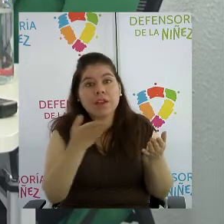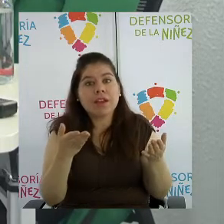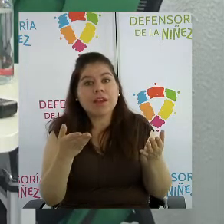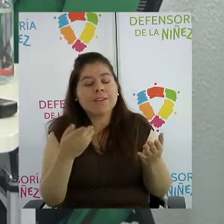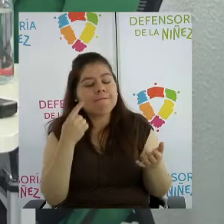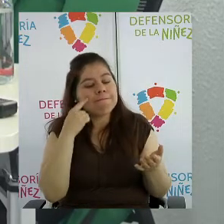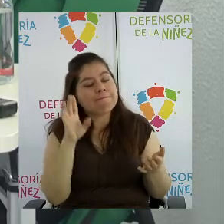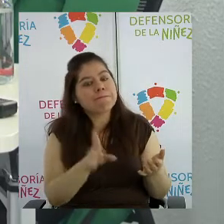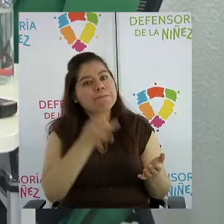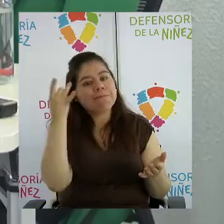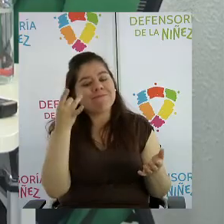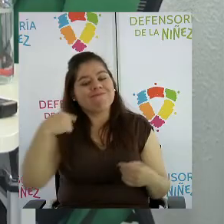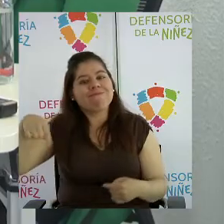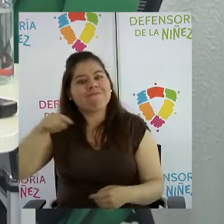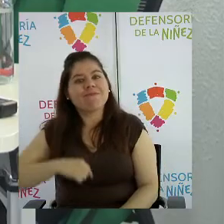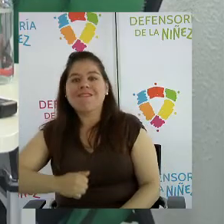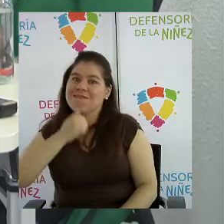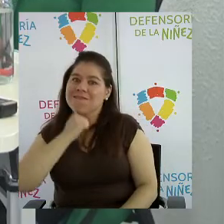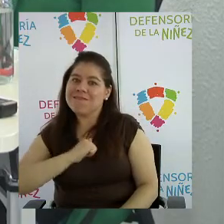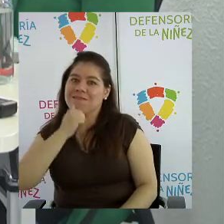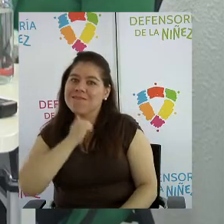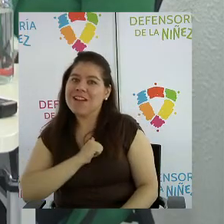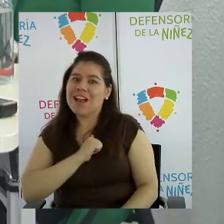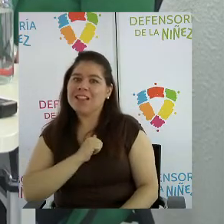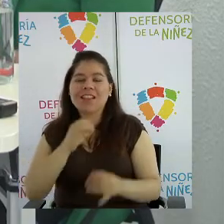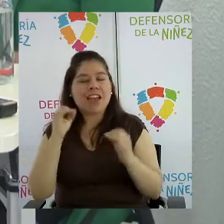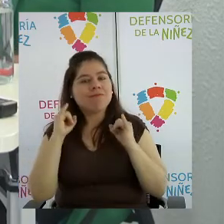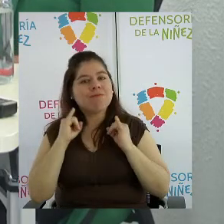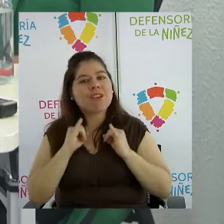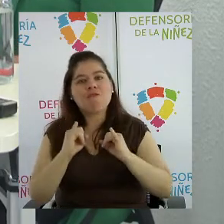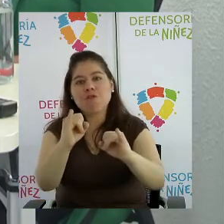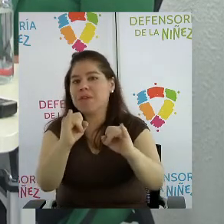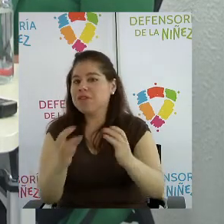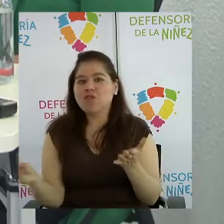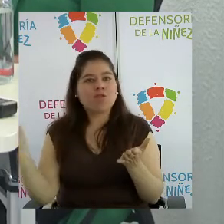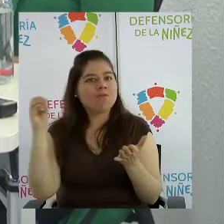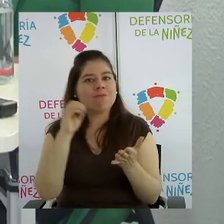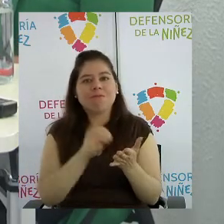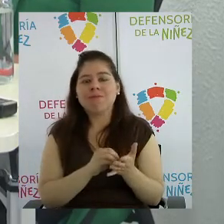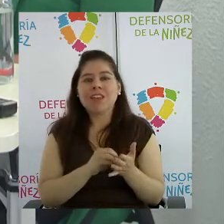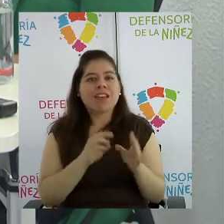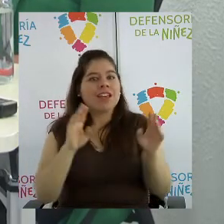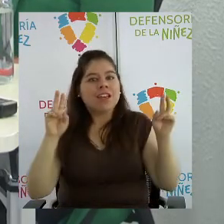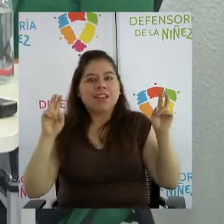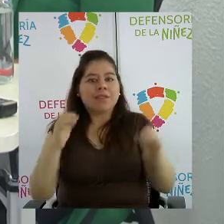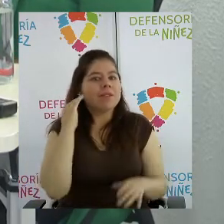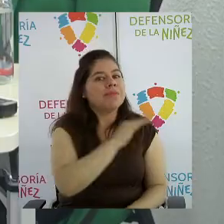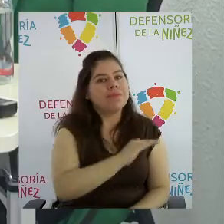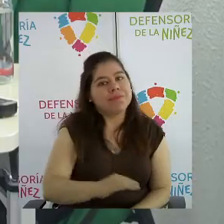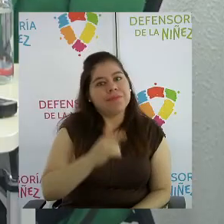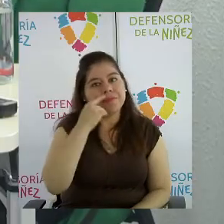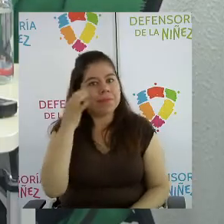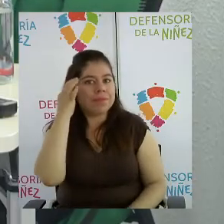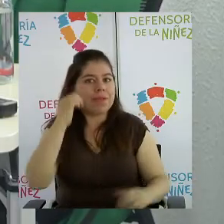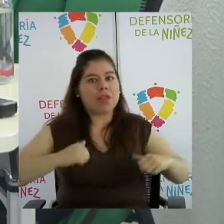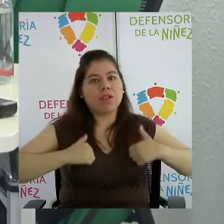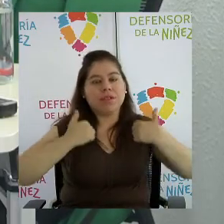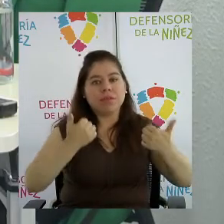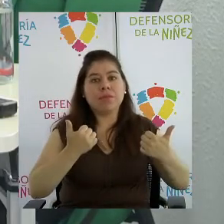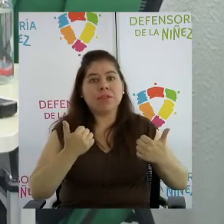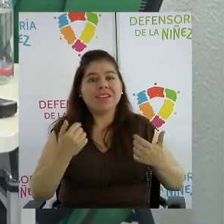equipo las graves falencias que existen en los registros de información respecto de la situación vital de niños, niñas y adolescentes, lo que hace